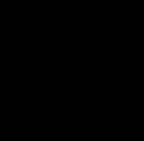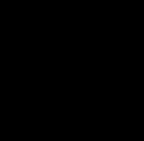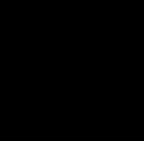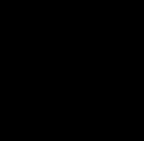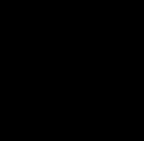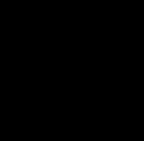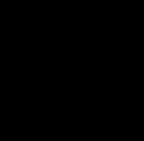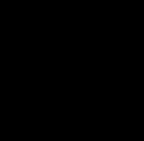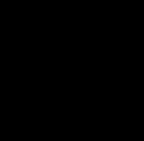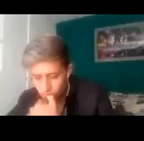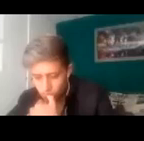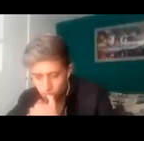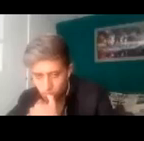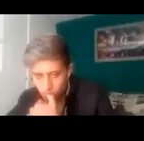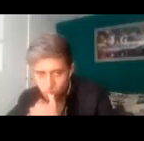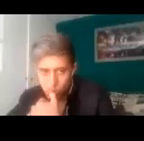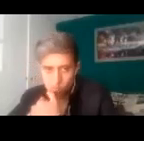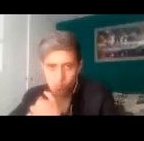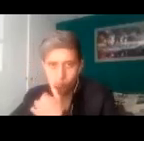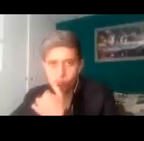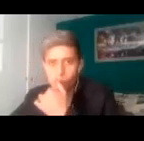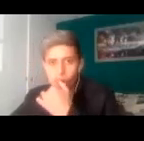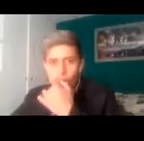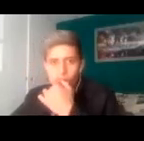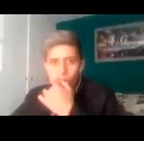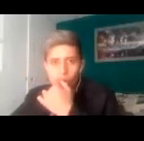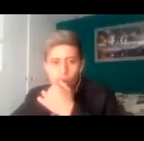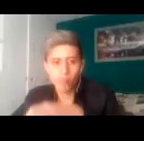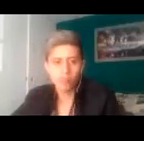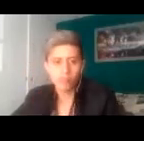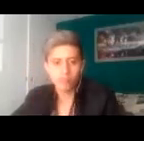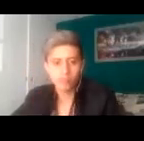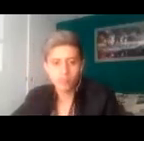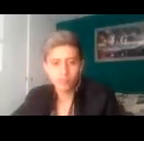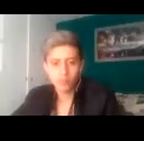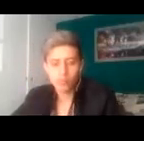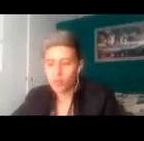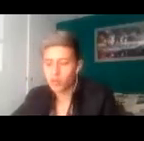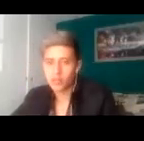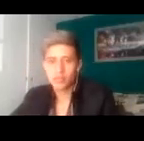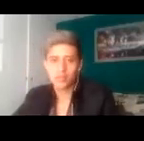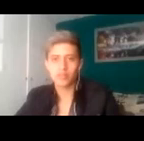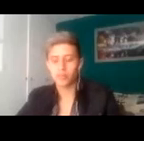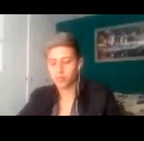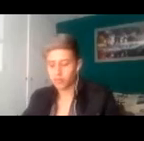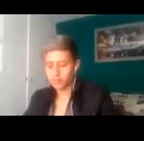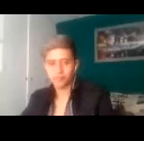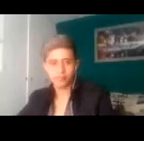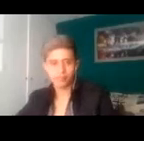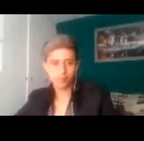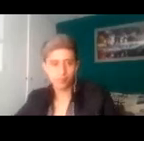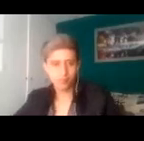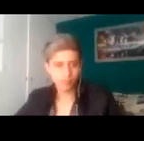vamos a ver que hay un tipo de texto. El artículo científico, el artículo de